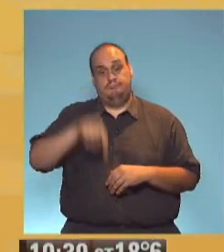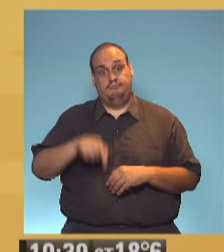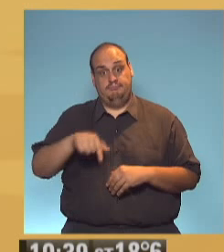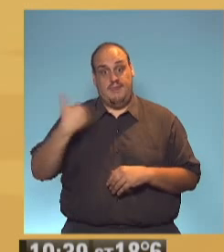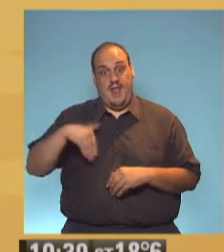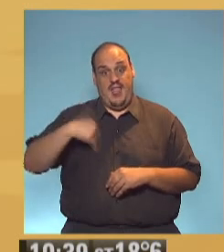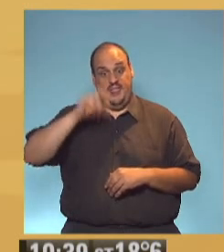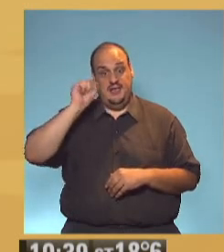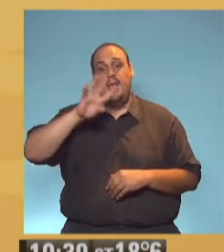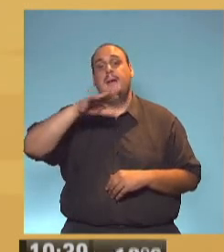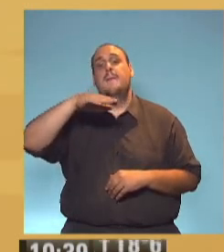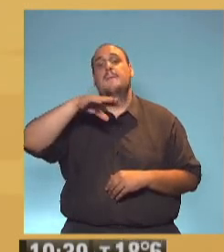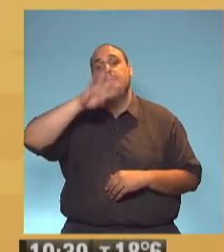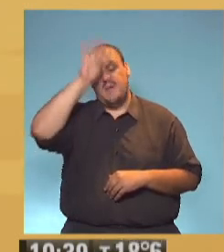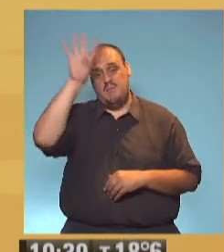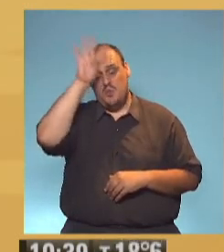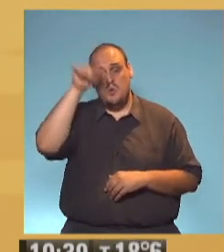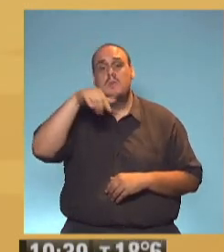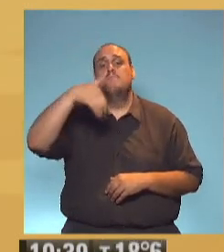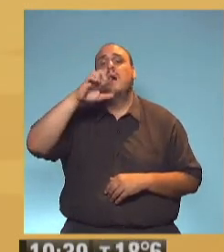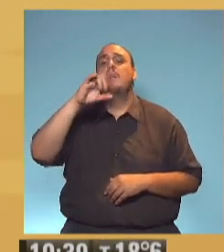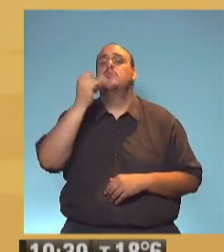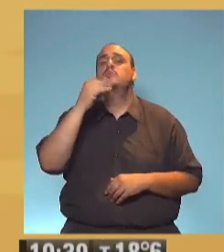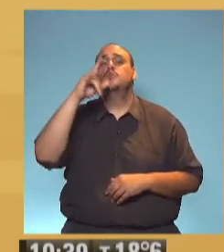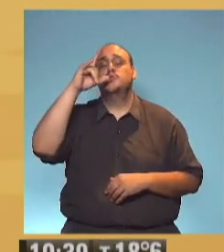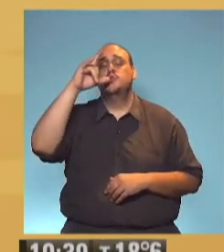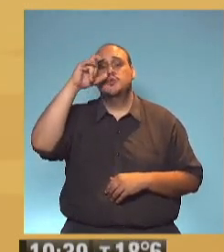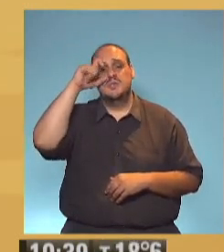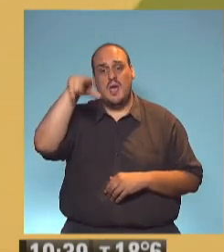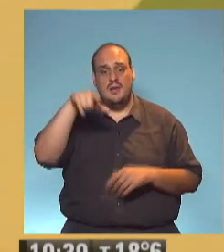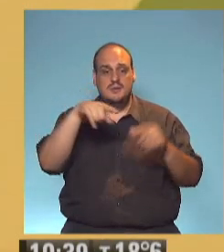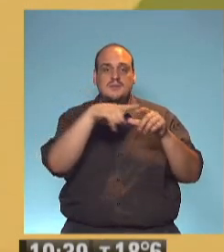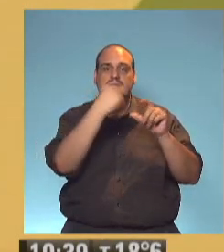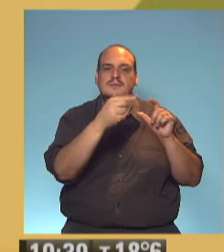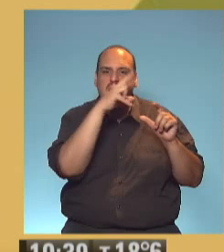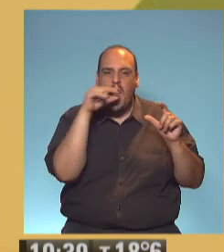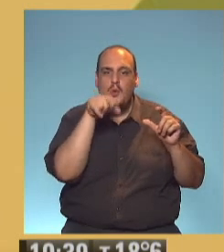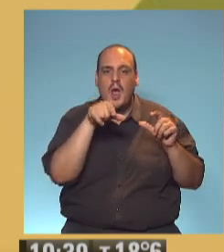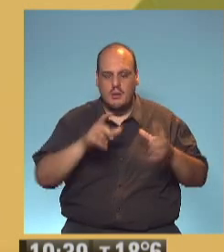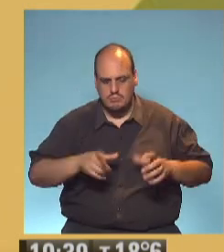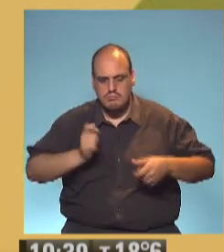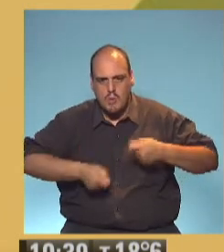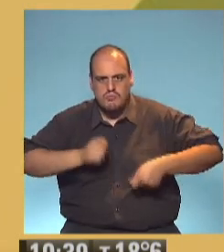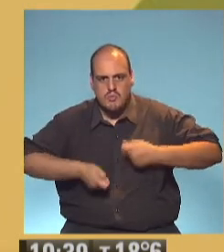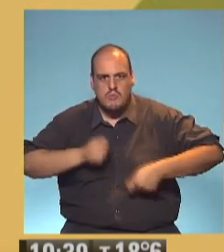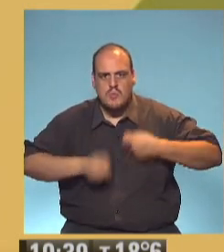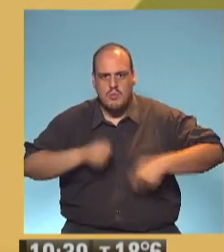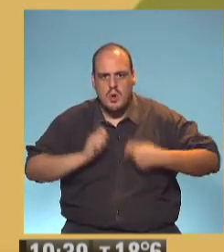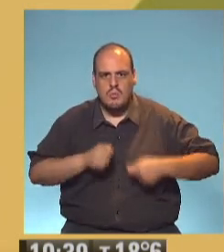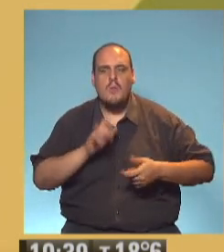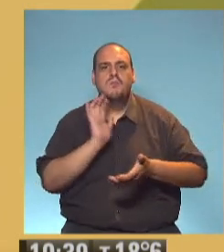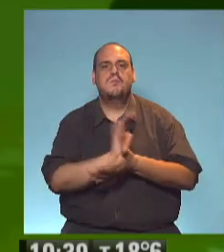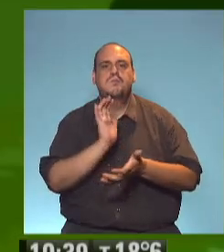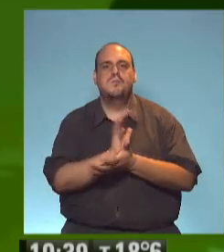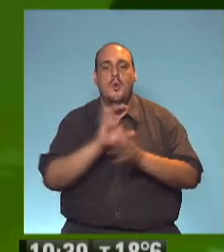es Argentina, usaron la madera del laurel para crear el cultrún, un timbal que representa la mitad